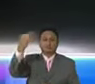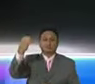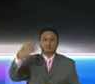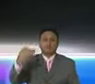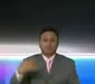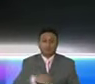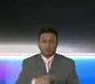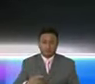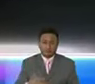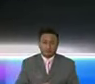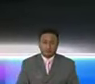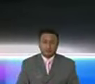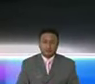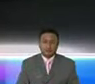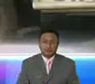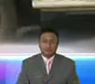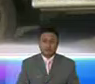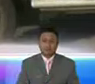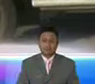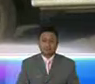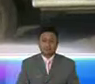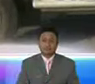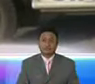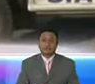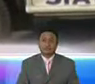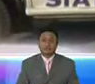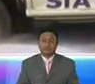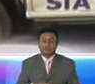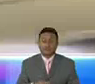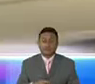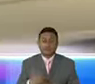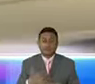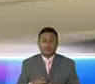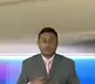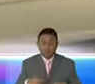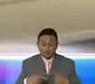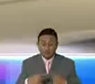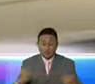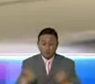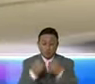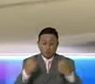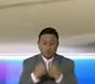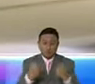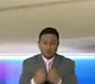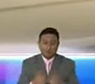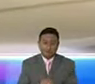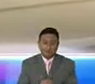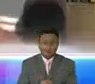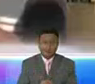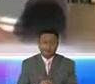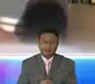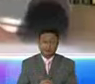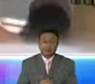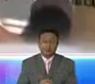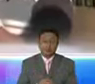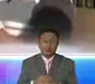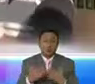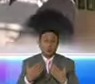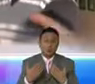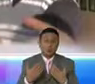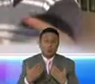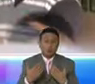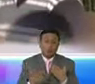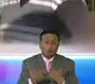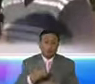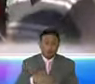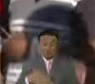y otras intersecciones del sector, escenarios de varios accidentes que en algún momento pueden ser mortales. Aquí se han solicitado